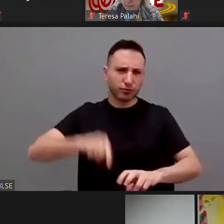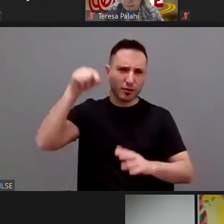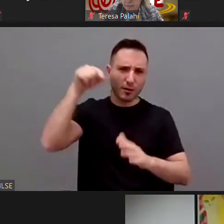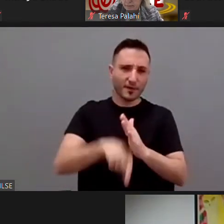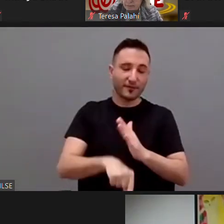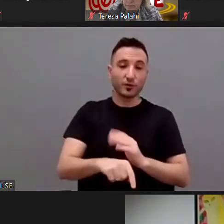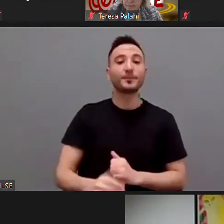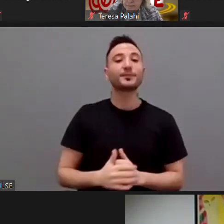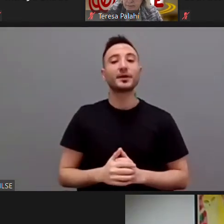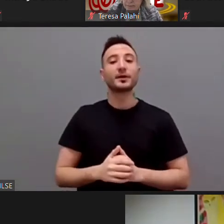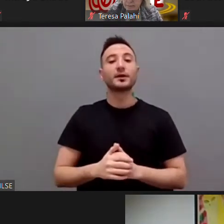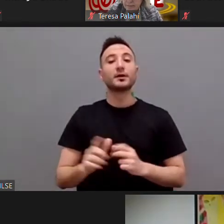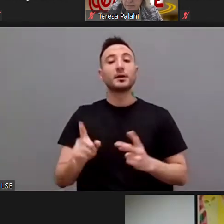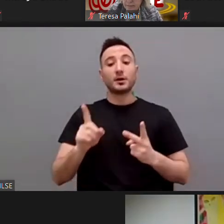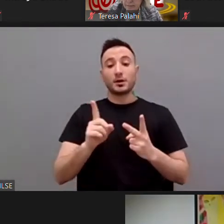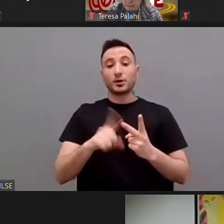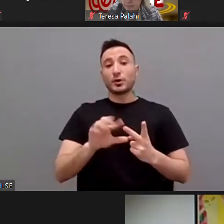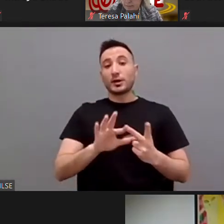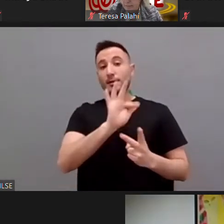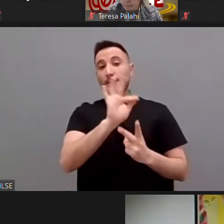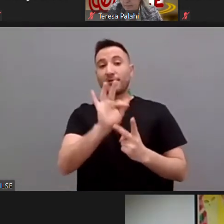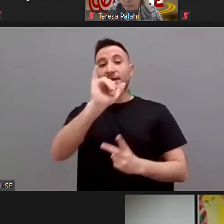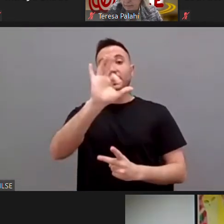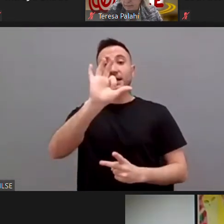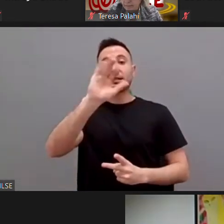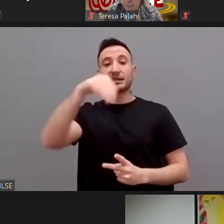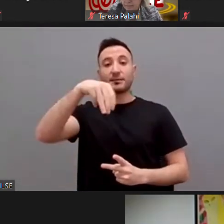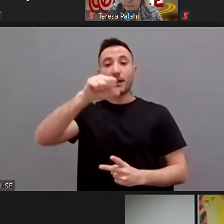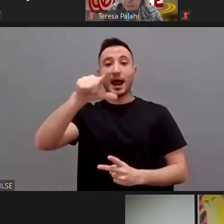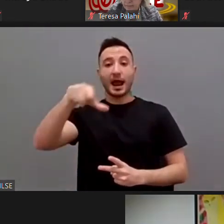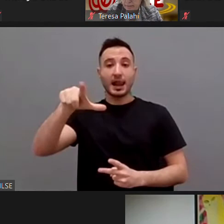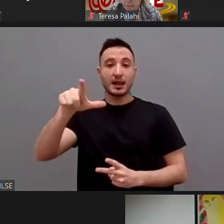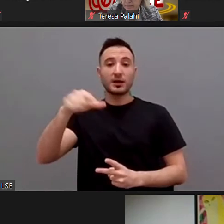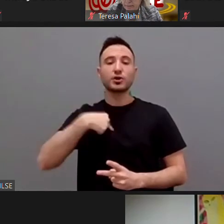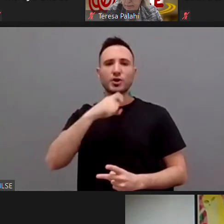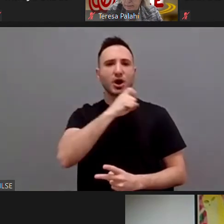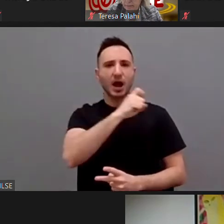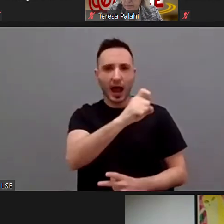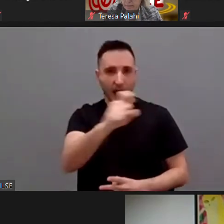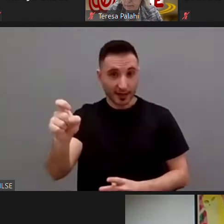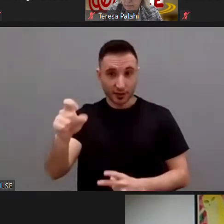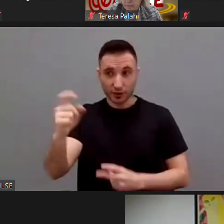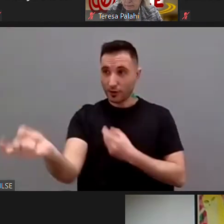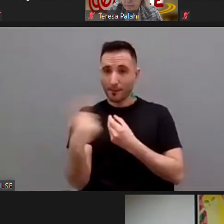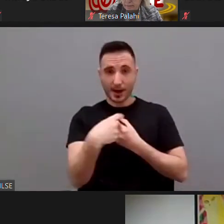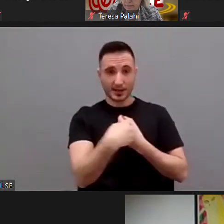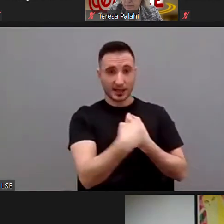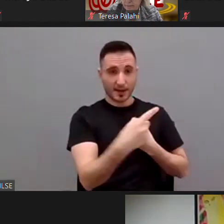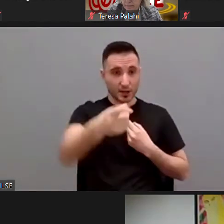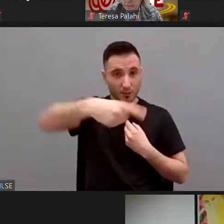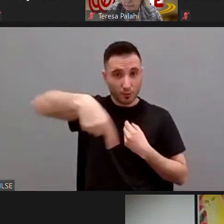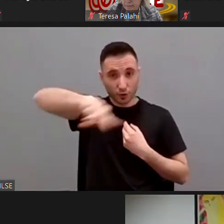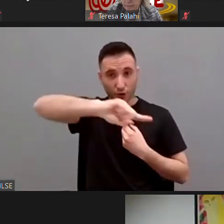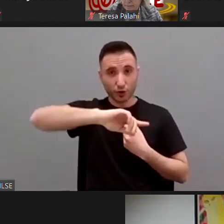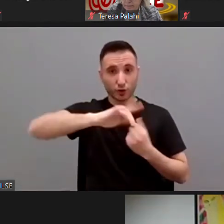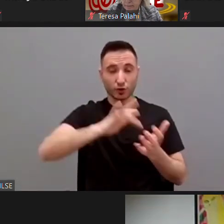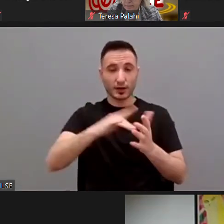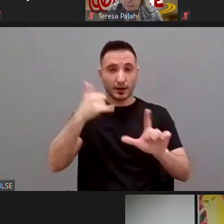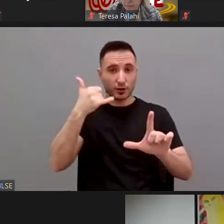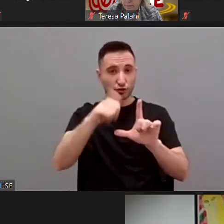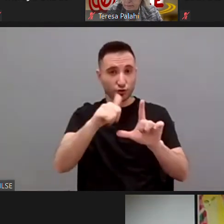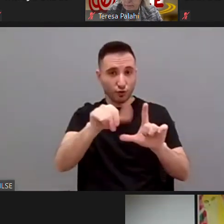palabra a Ismael, recuerdo a nuestros participantes, a nuestros invitados que nos están siguiendo a